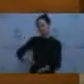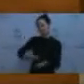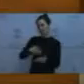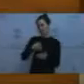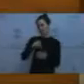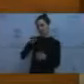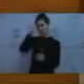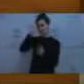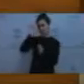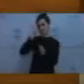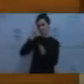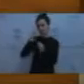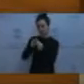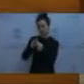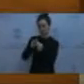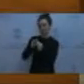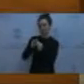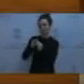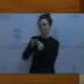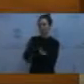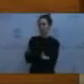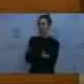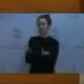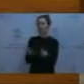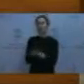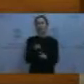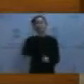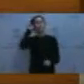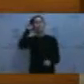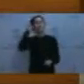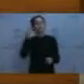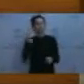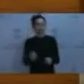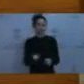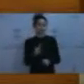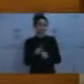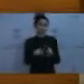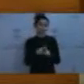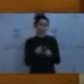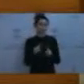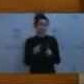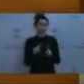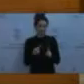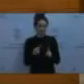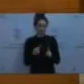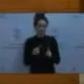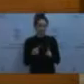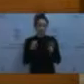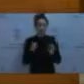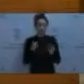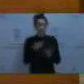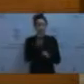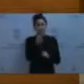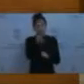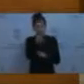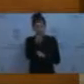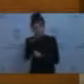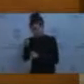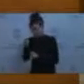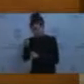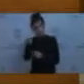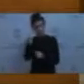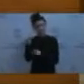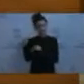en coherencia, no solamente corre el riesgo, es que es lo justo que los demás examinemos también